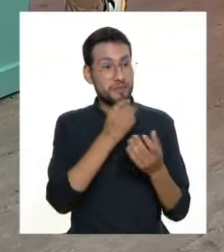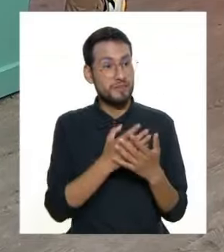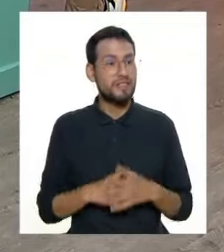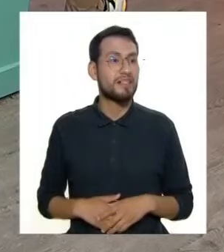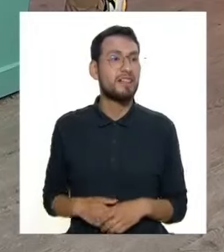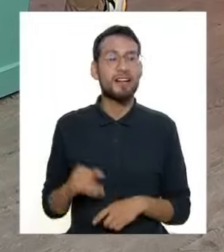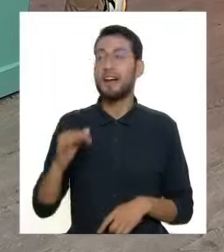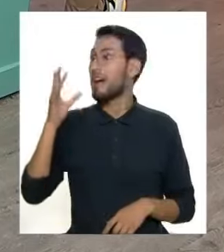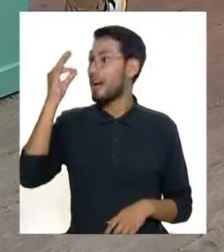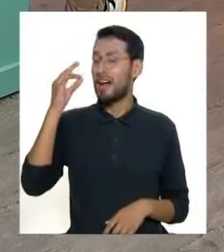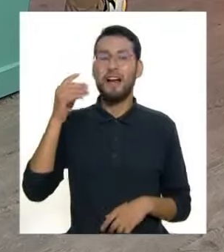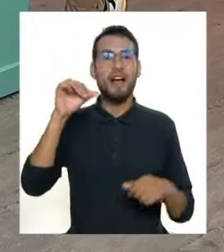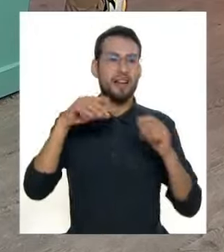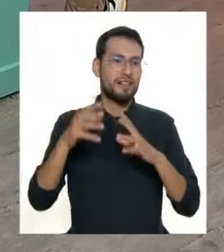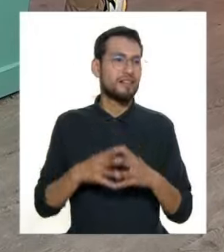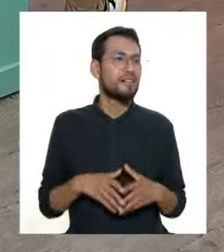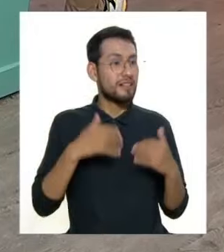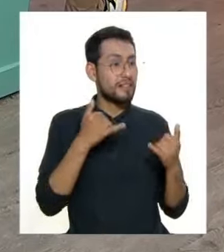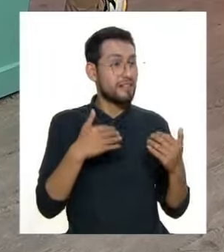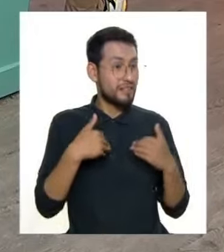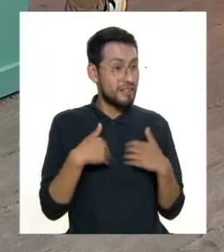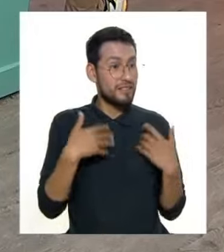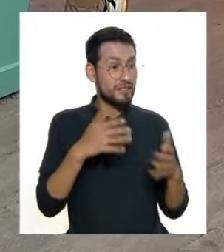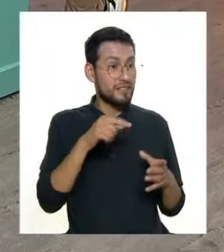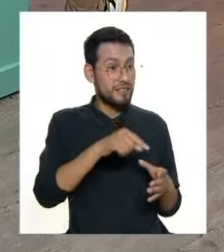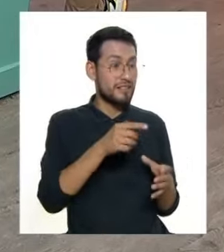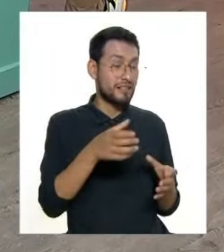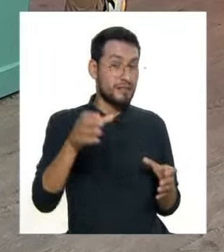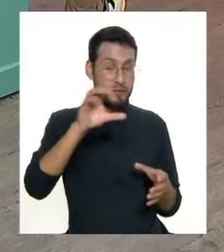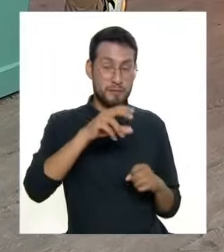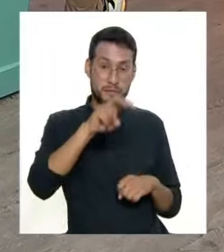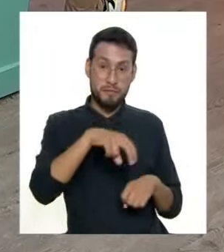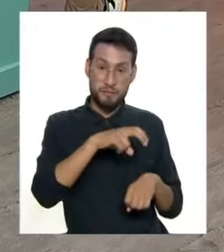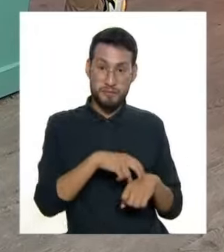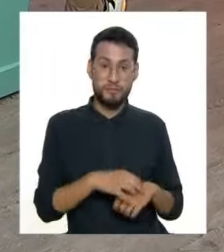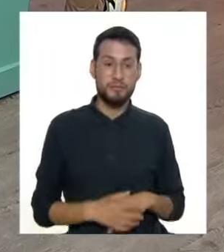también, Nicolás. Ahora es hora, el pollito ya prácticamente está cocido. Voy a echar la papa.